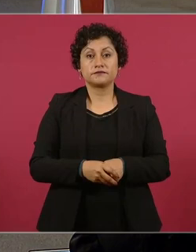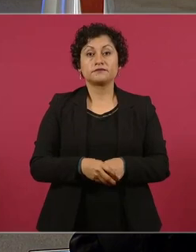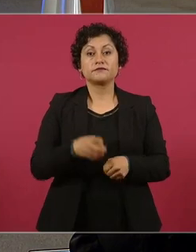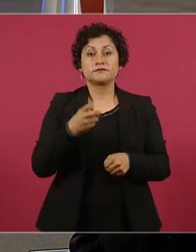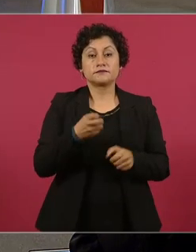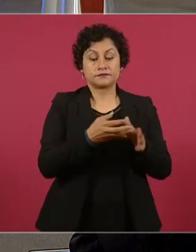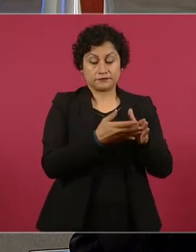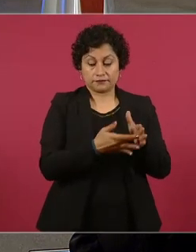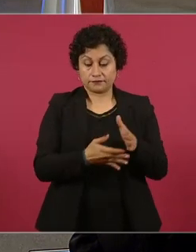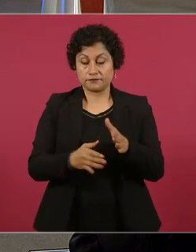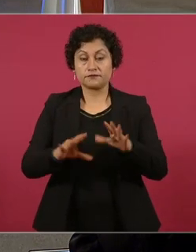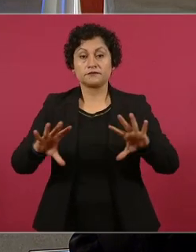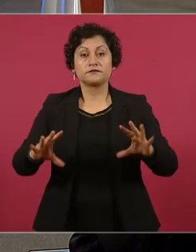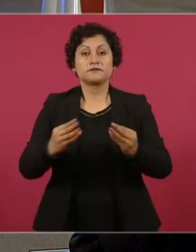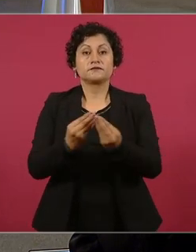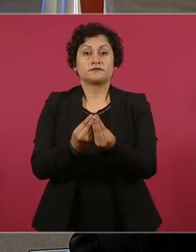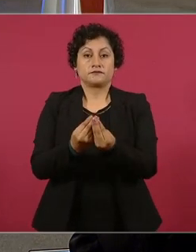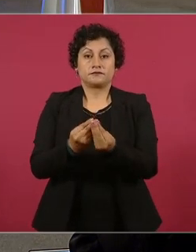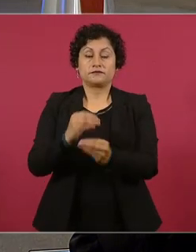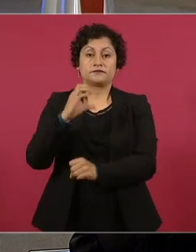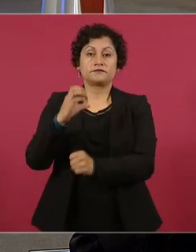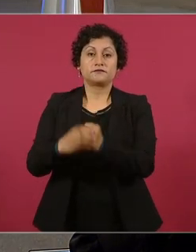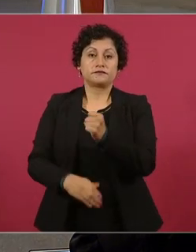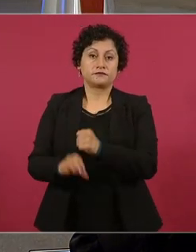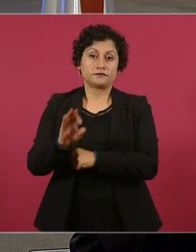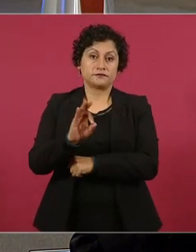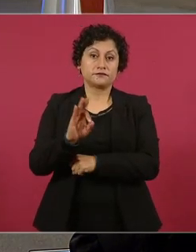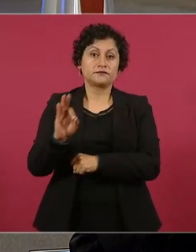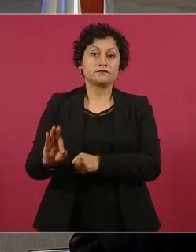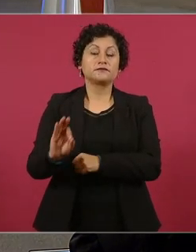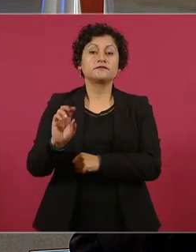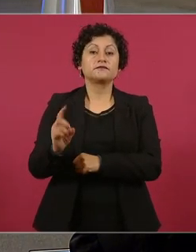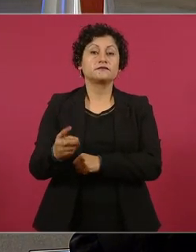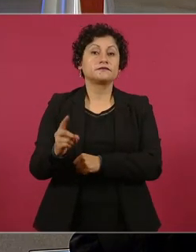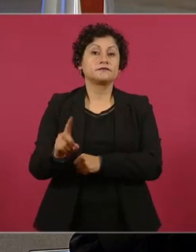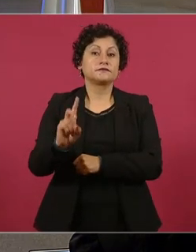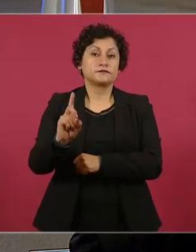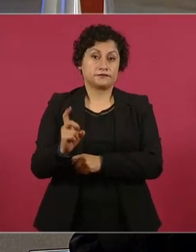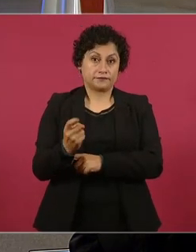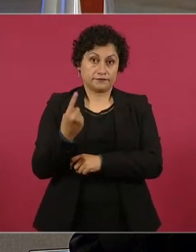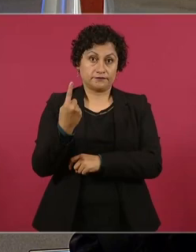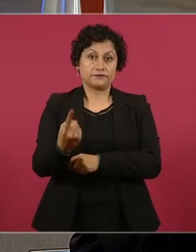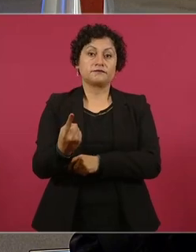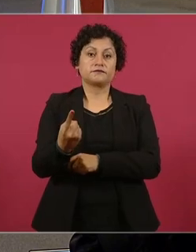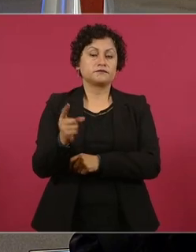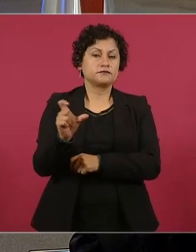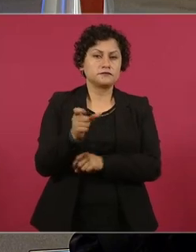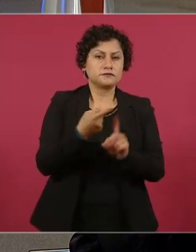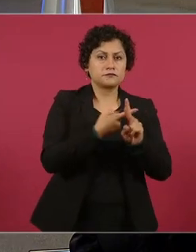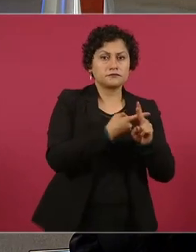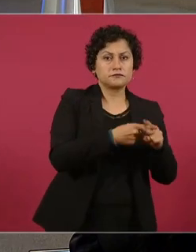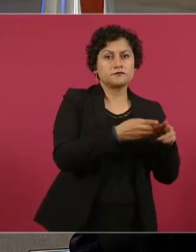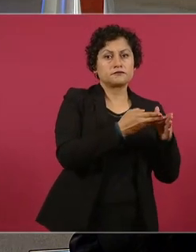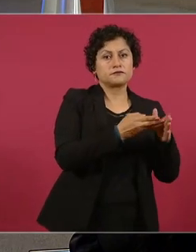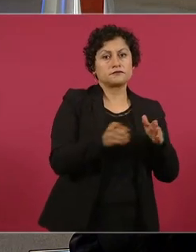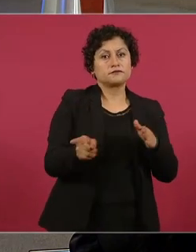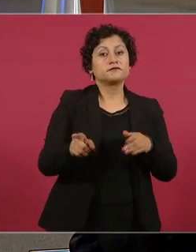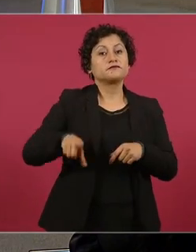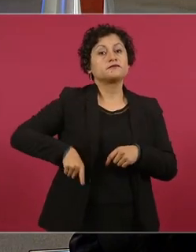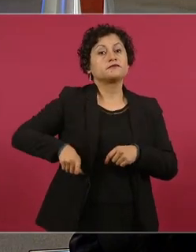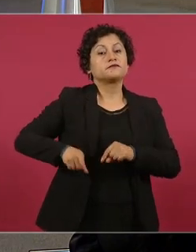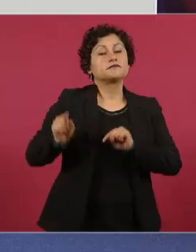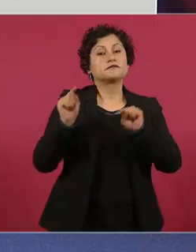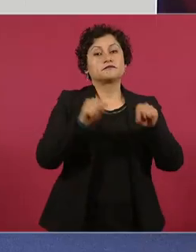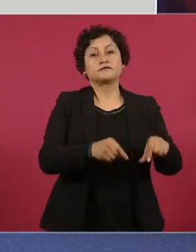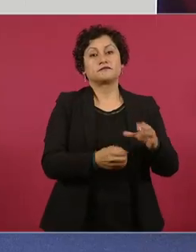31 de diciembre, el informe es del inicio de la administración al 31 de